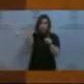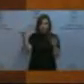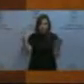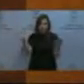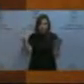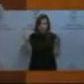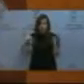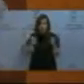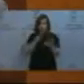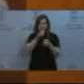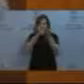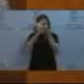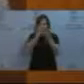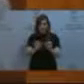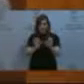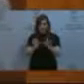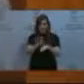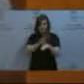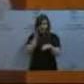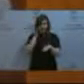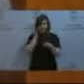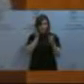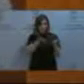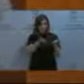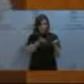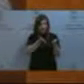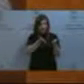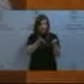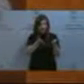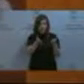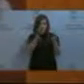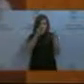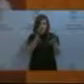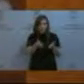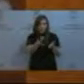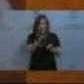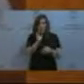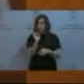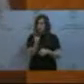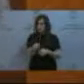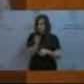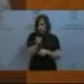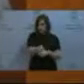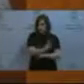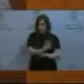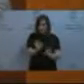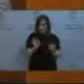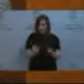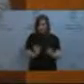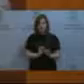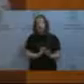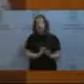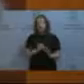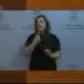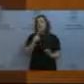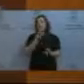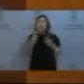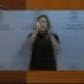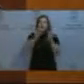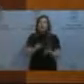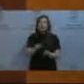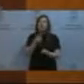informe, señora consejera, y al que usted no parece hacerle caso, ningún caso parece, es el informe que se